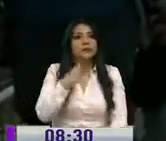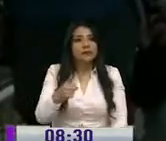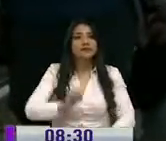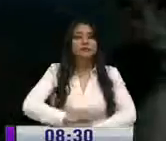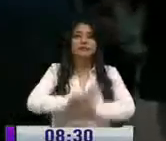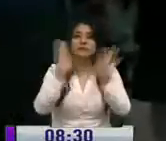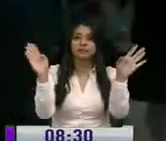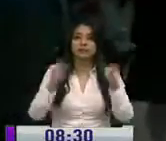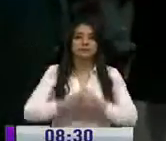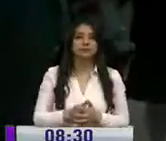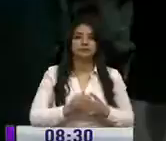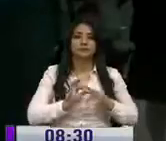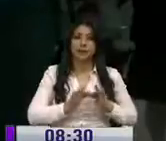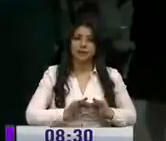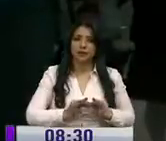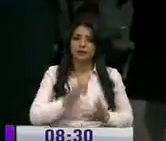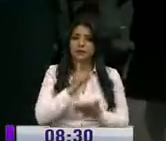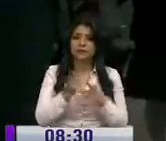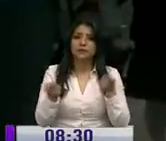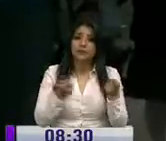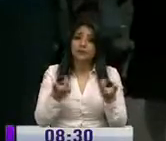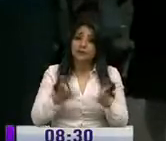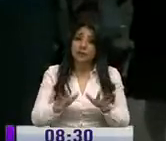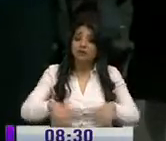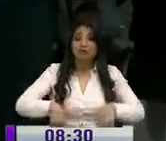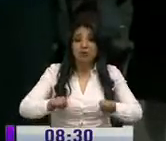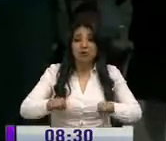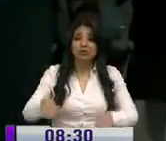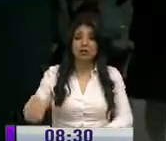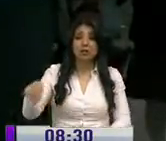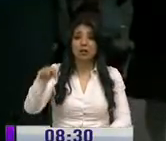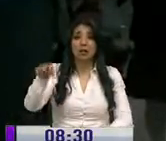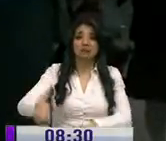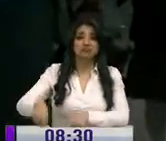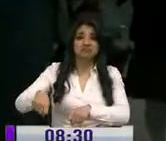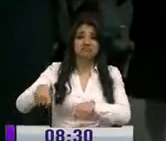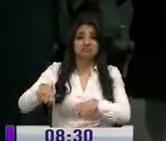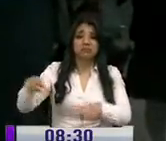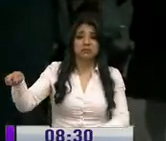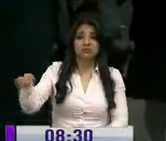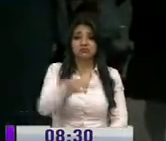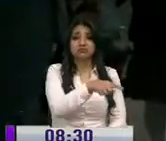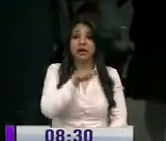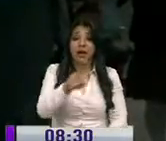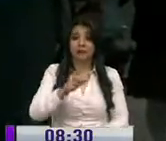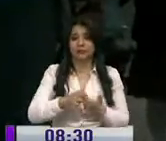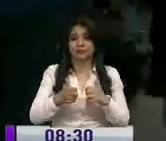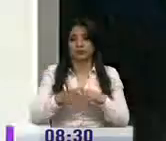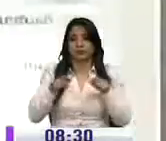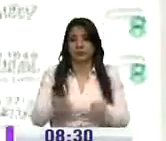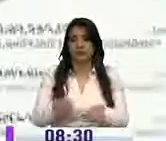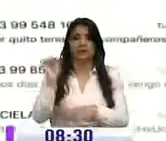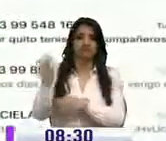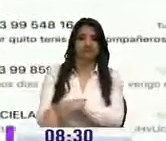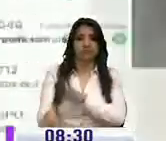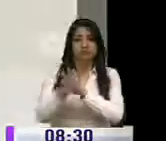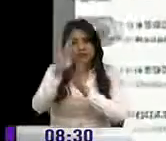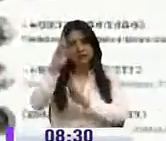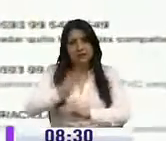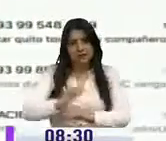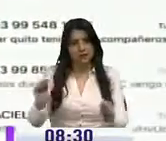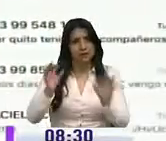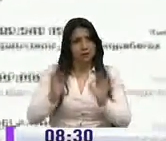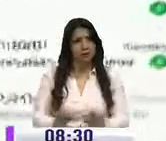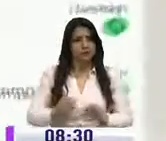sector de San Miguel de Calderón, pero cuando no hay control, entonces las motos, por eso son los accidentes, por eso son los problemas, hacen lo que les da la gana. Ahí